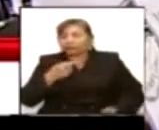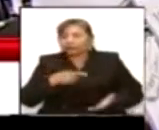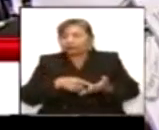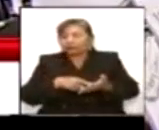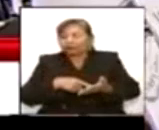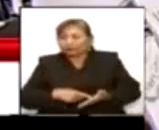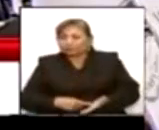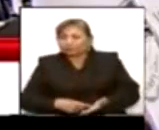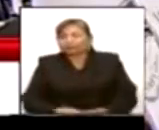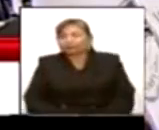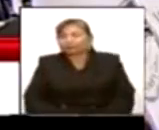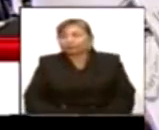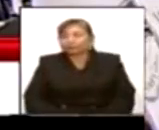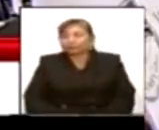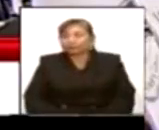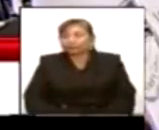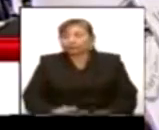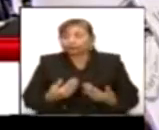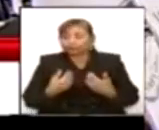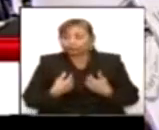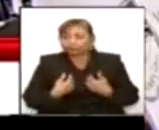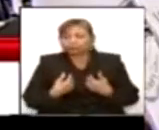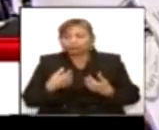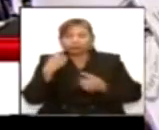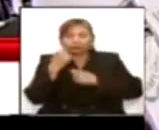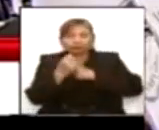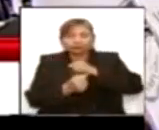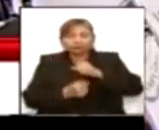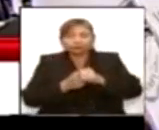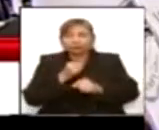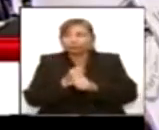favor, tienen 13 años.